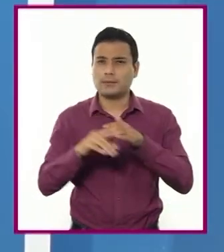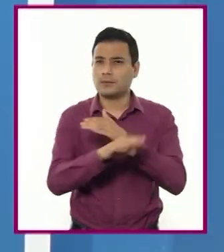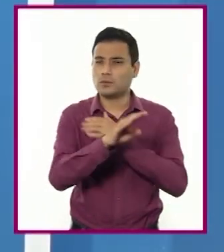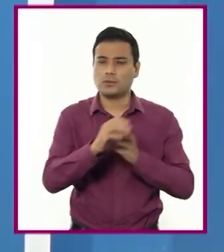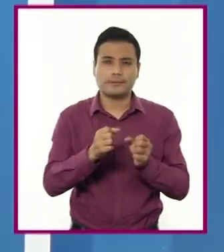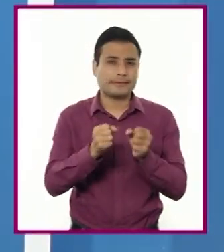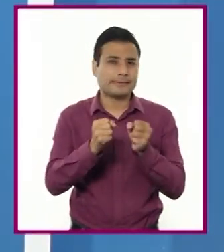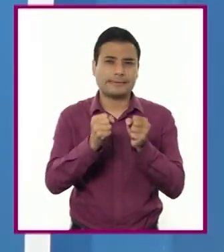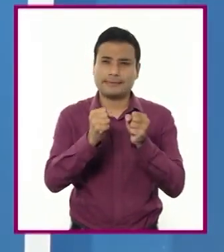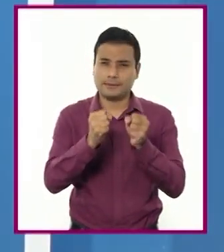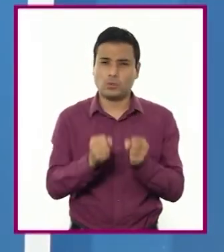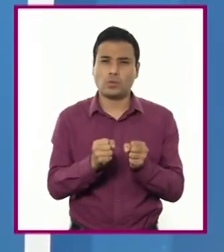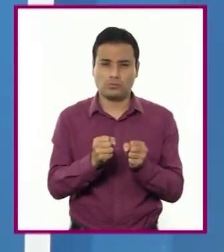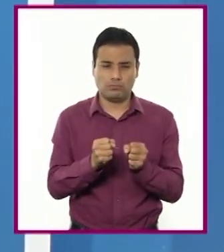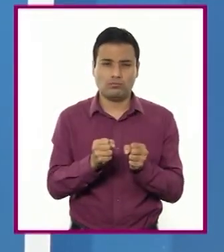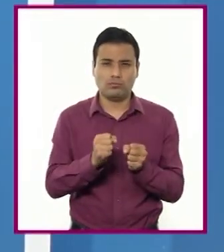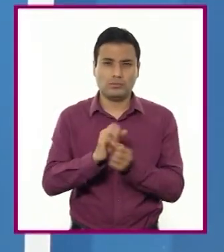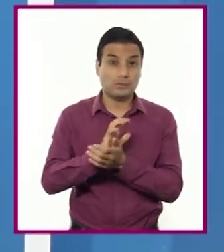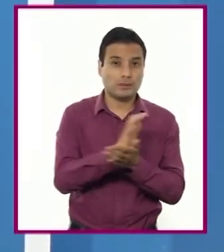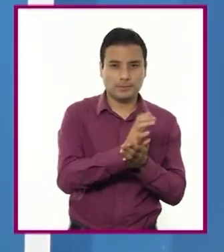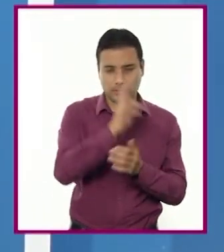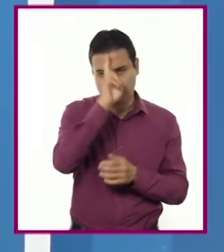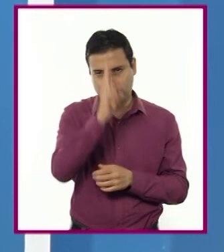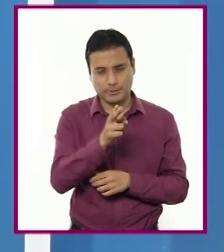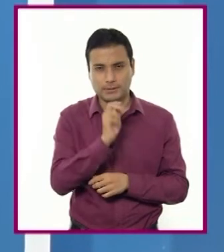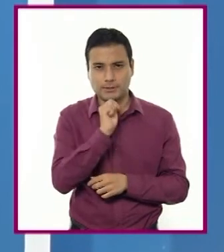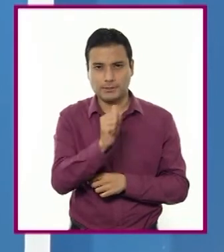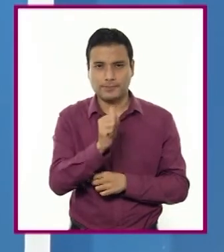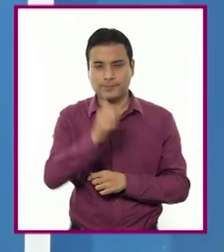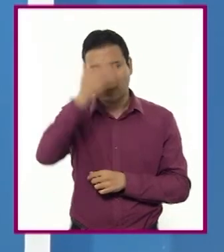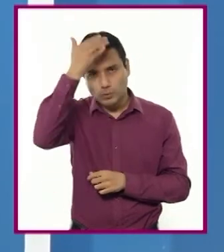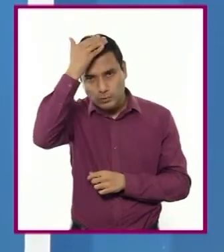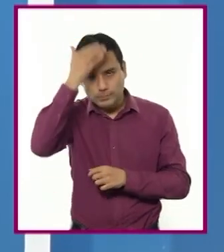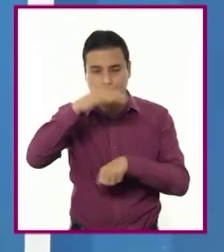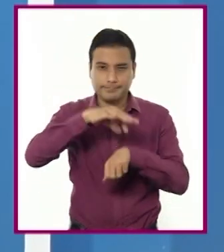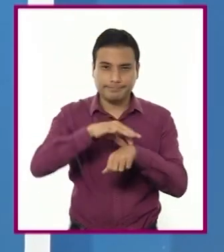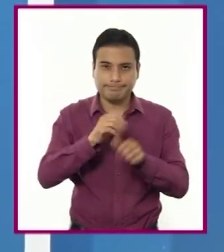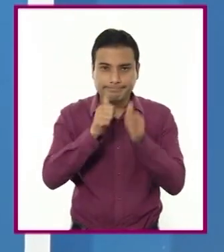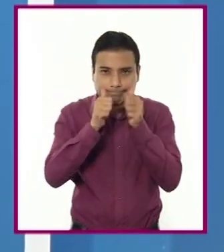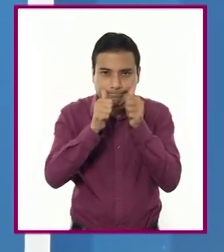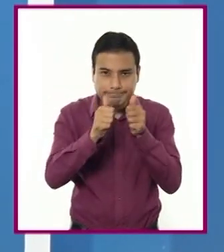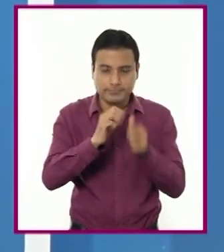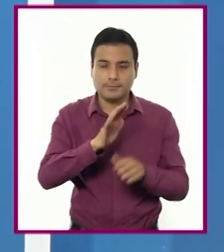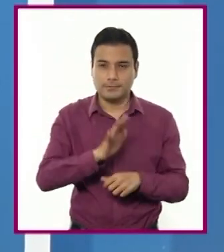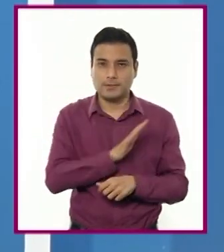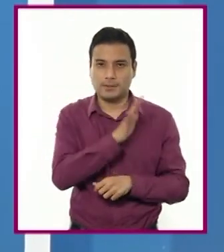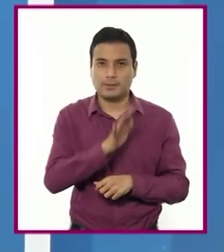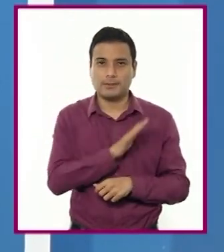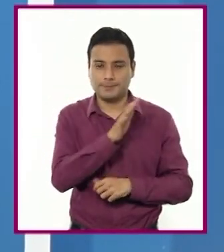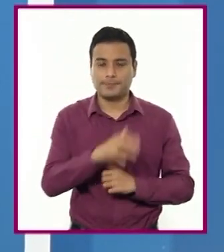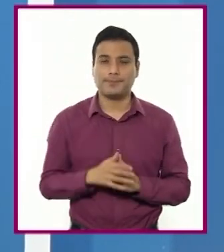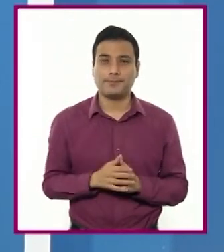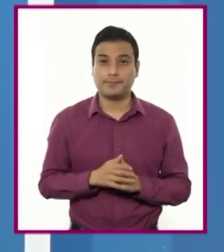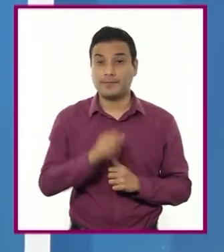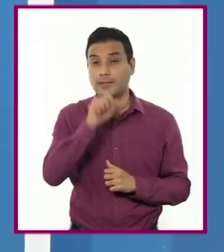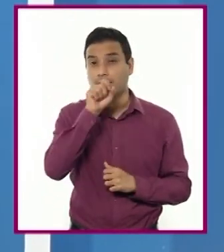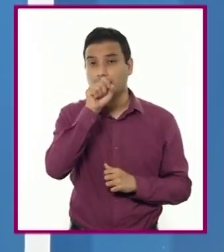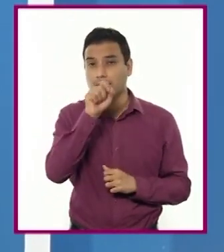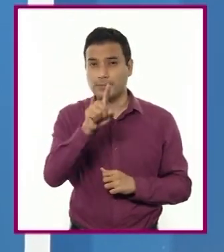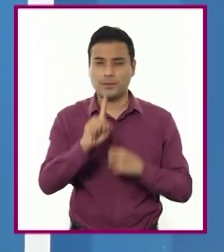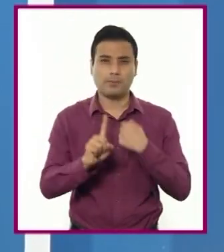restricciones y sin discriminación a los servicios de salud dignos y de calidad. Están obligados también a atender